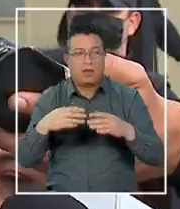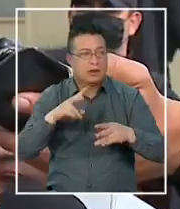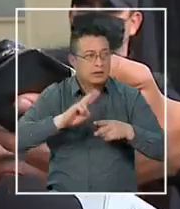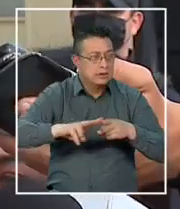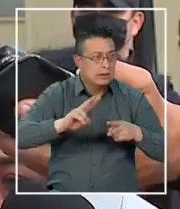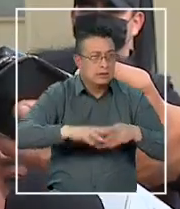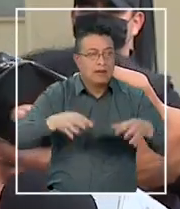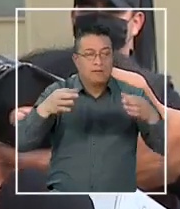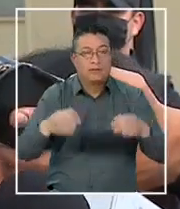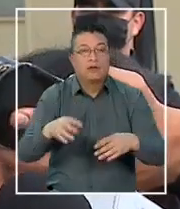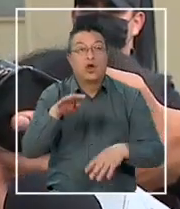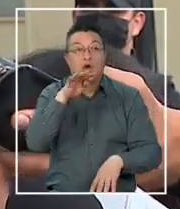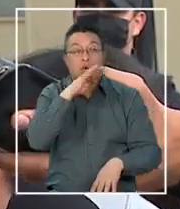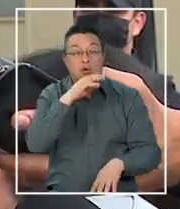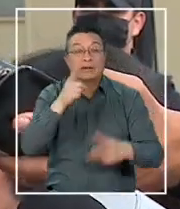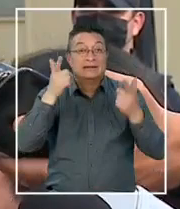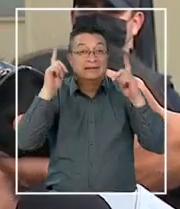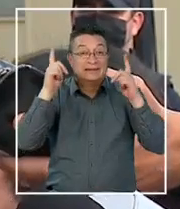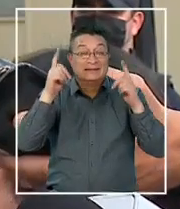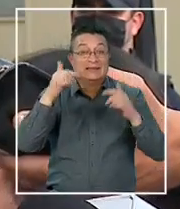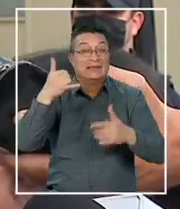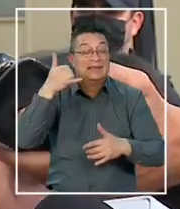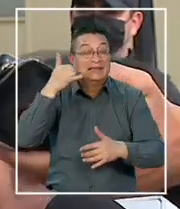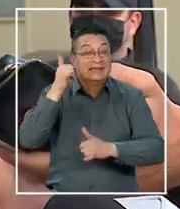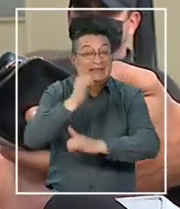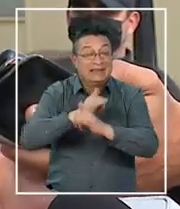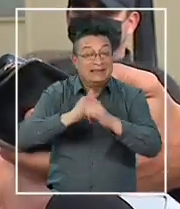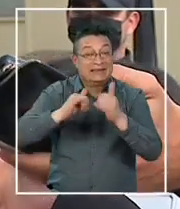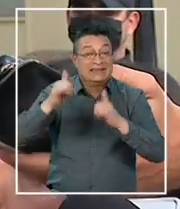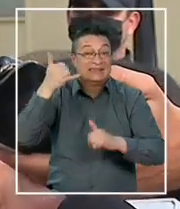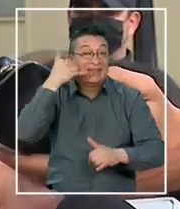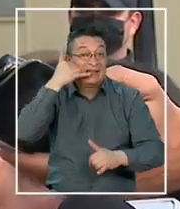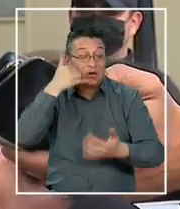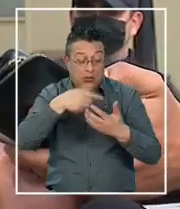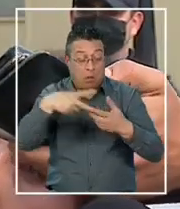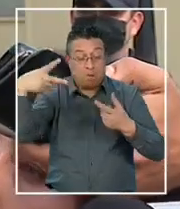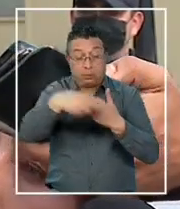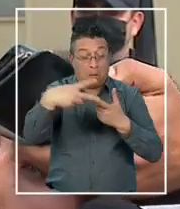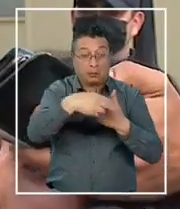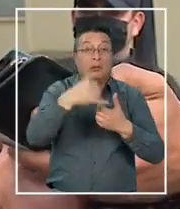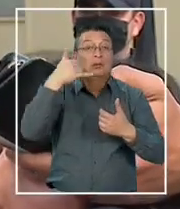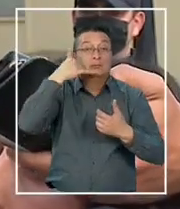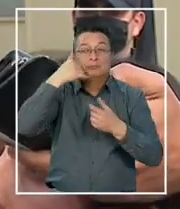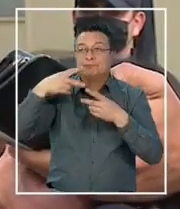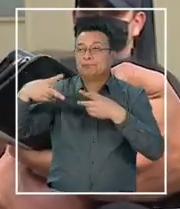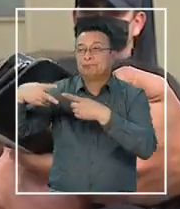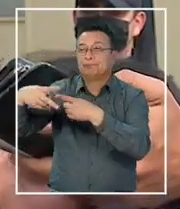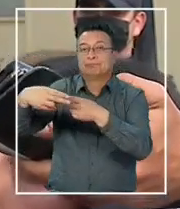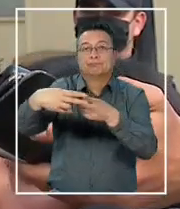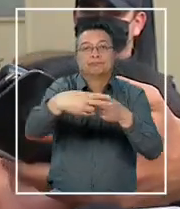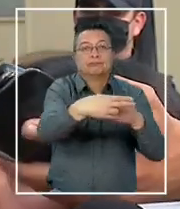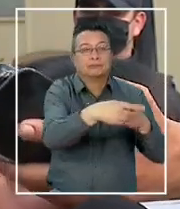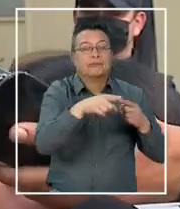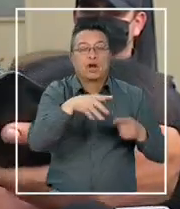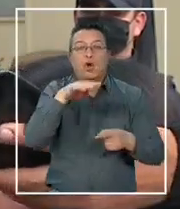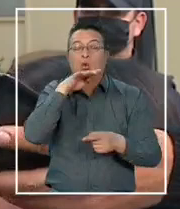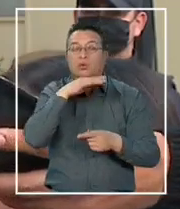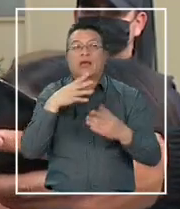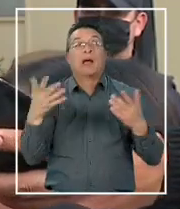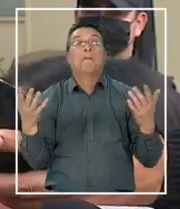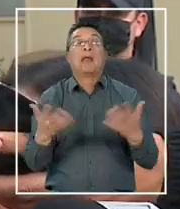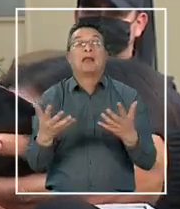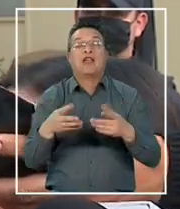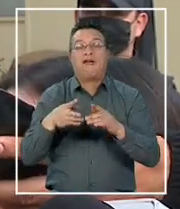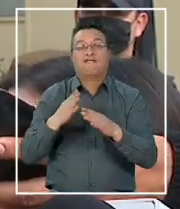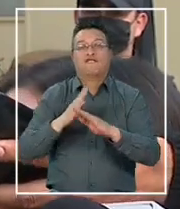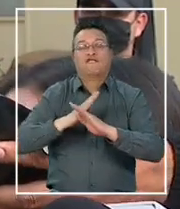ilícito utilizaron un inhibidor de señal que que justamente tiene para lo usan esta organización es